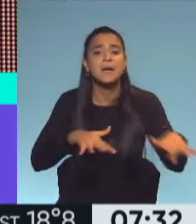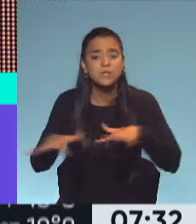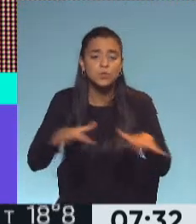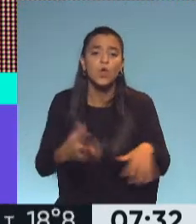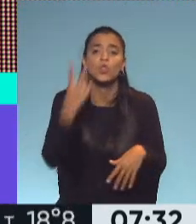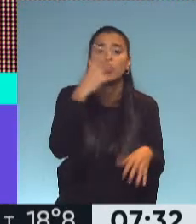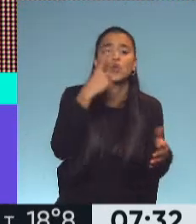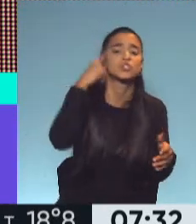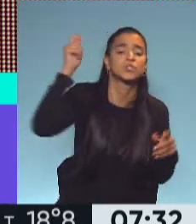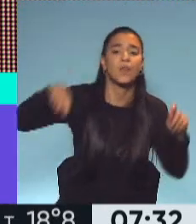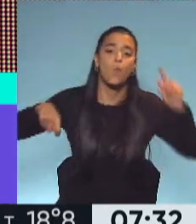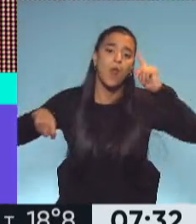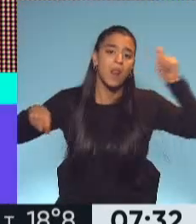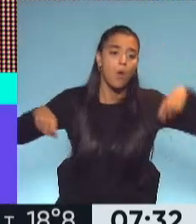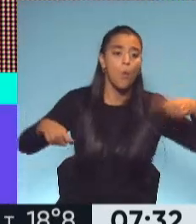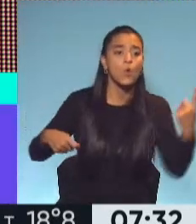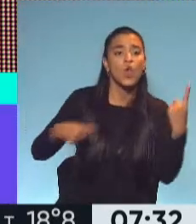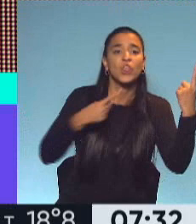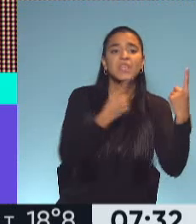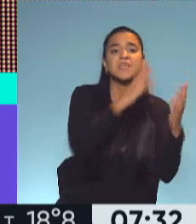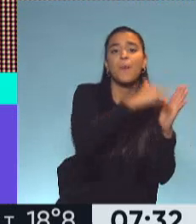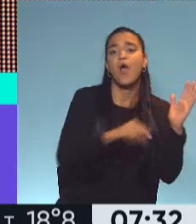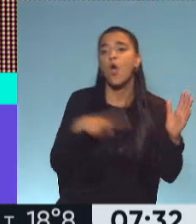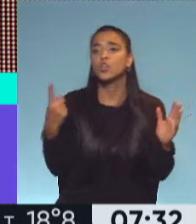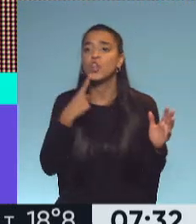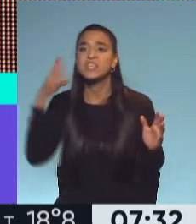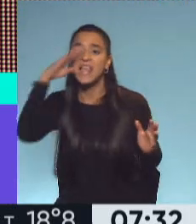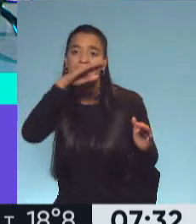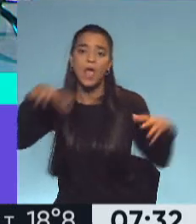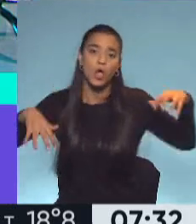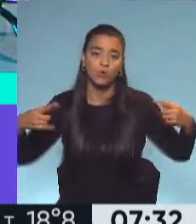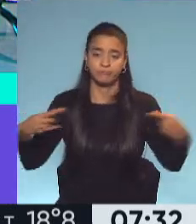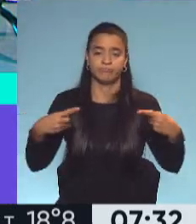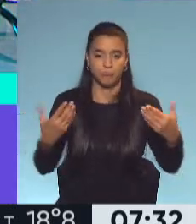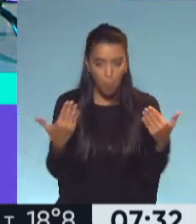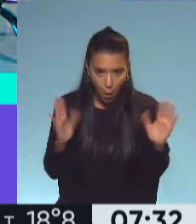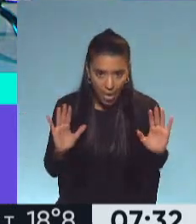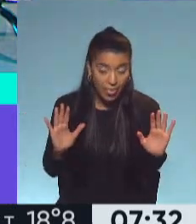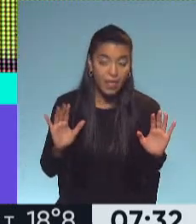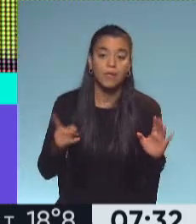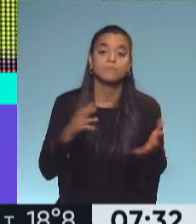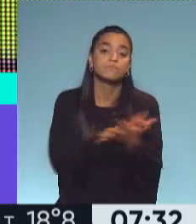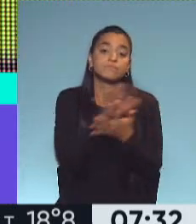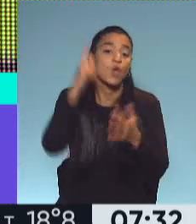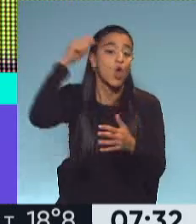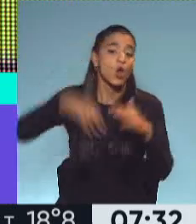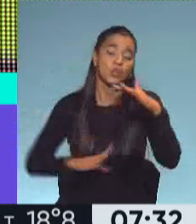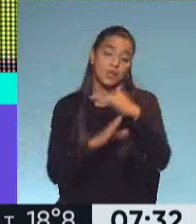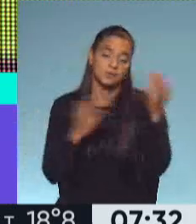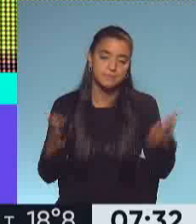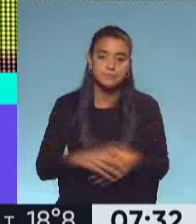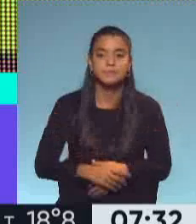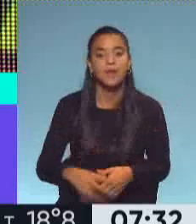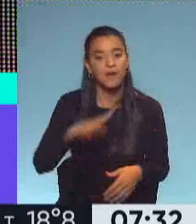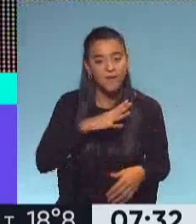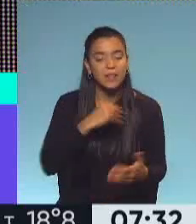2 tribunales fallen, uno diciendo blanco y otro diciendo negro. Esto puede pasar. ¿Cómo se soluciona? La Corte. Claro, y aún